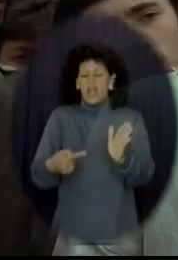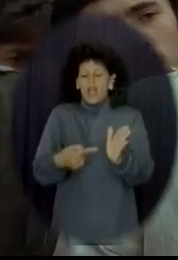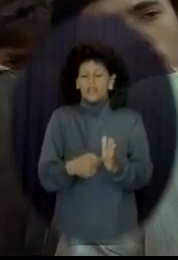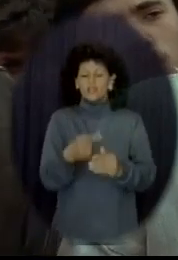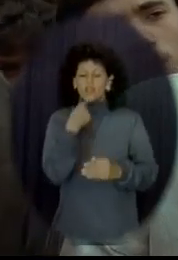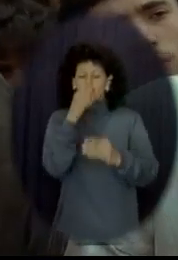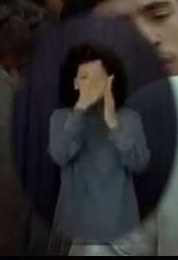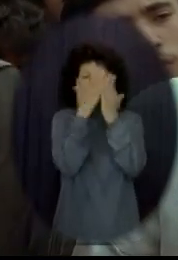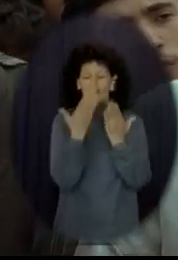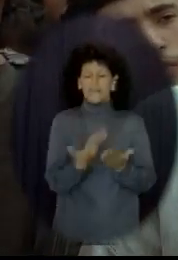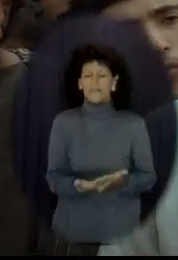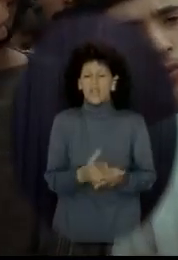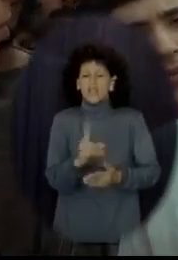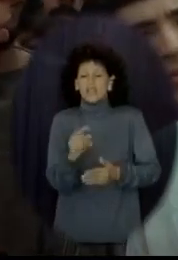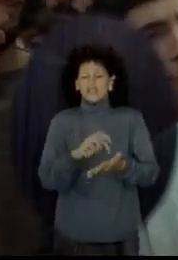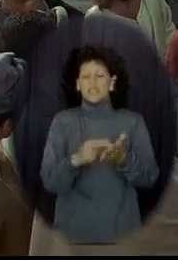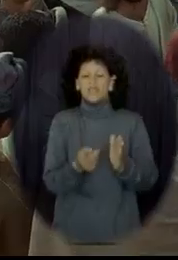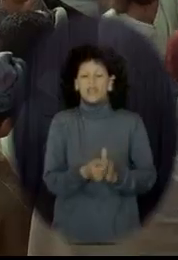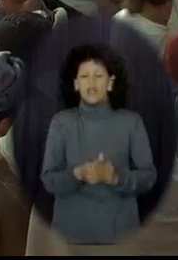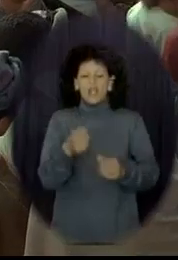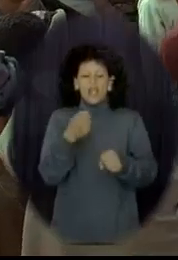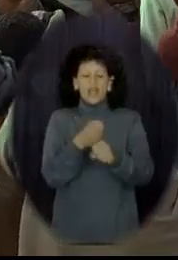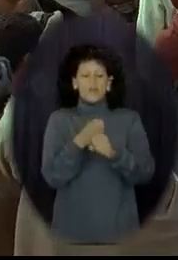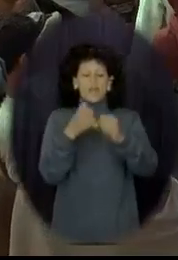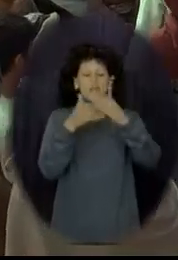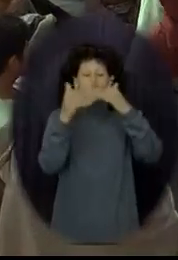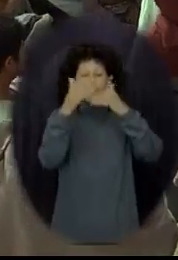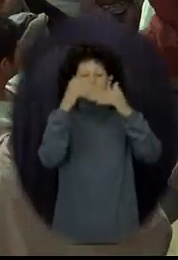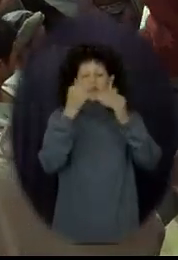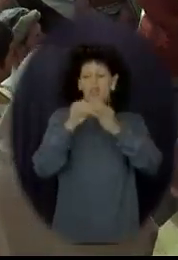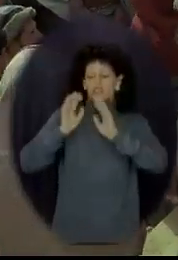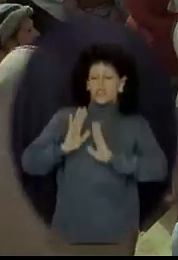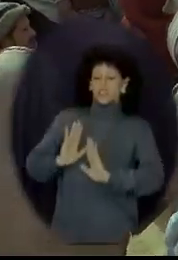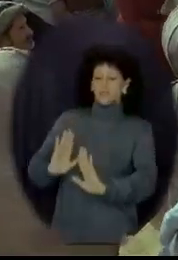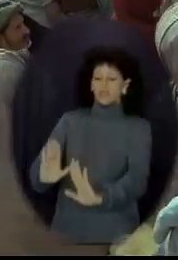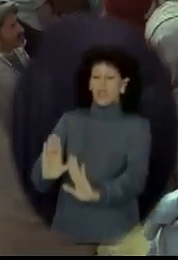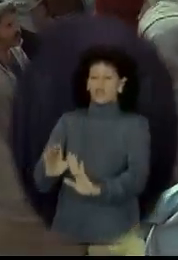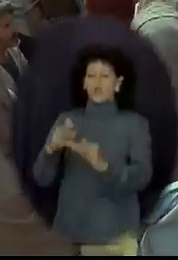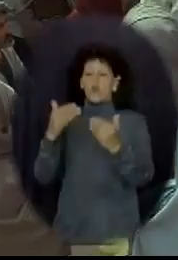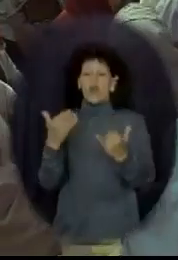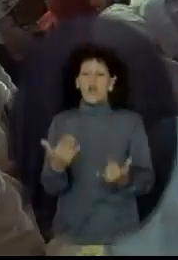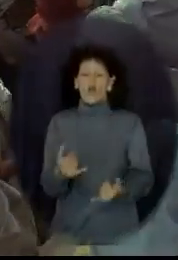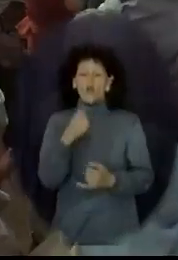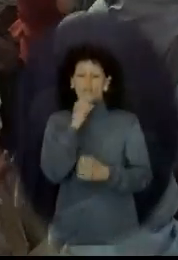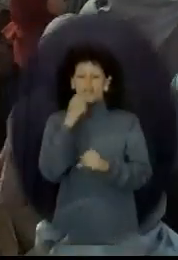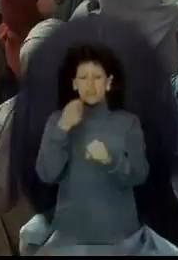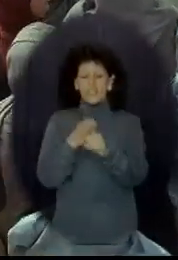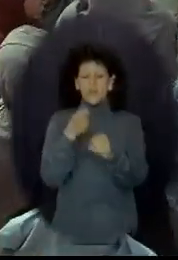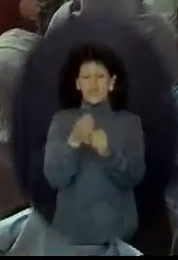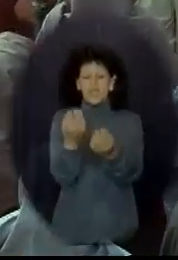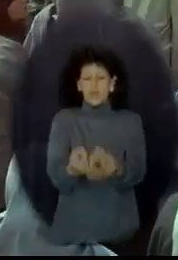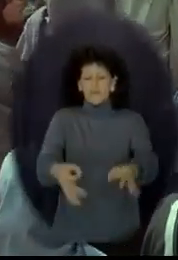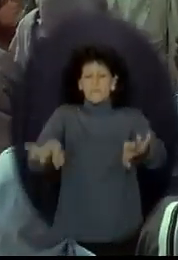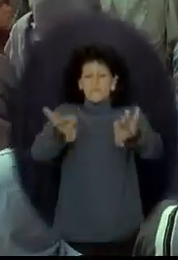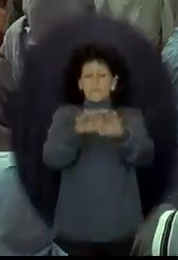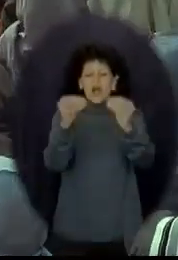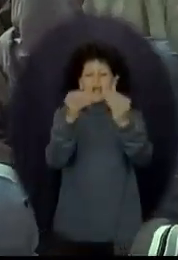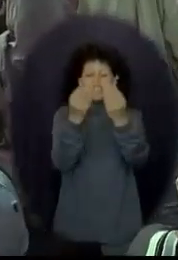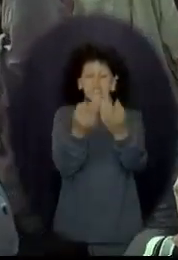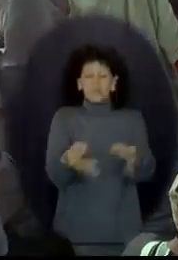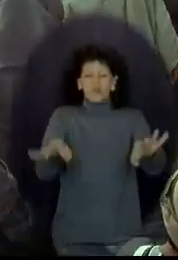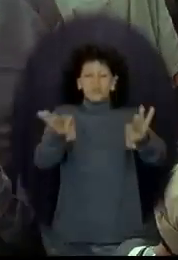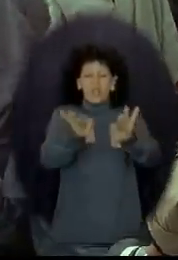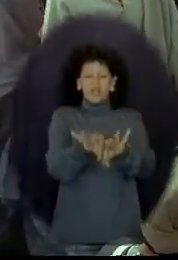¿Esta escritura qué significa? La piedra que los constructores despreciaron se ha convertido en la